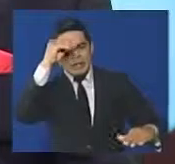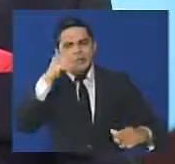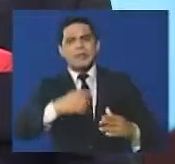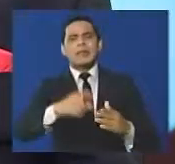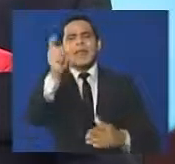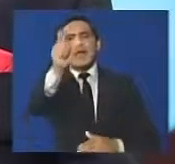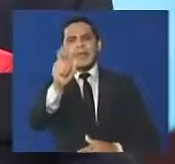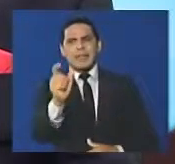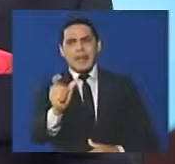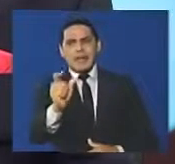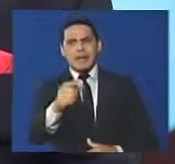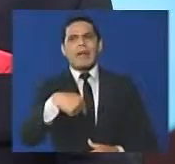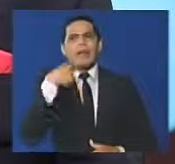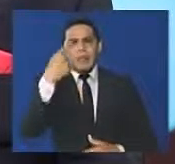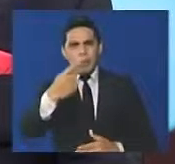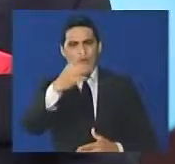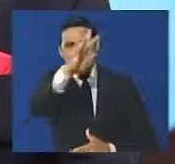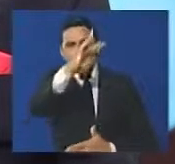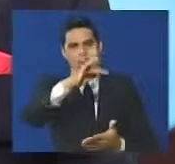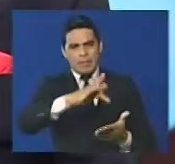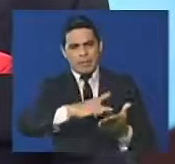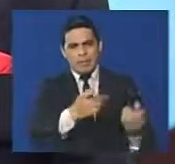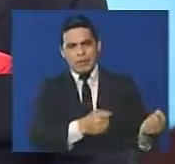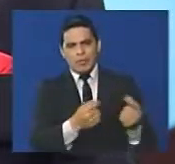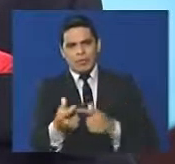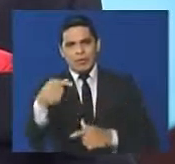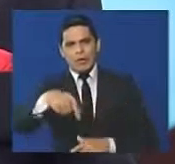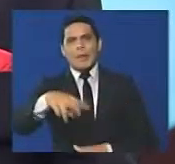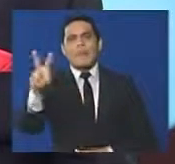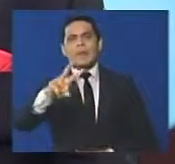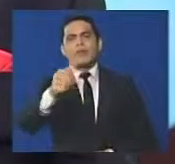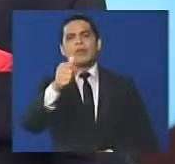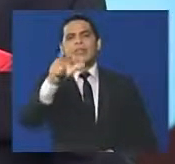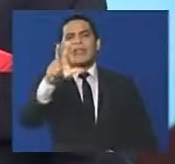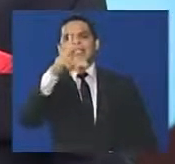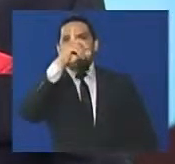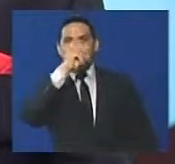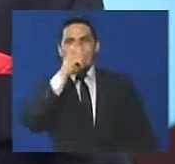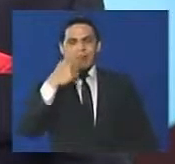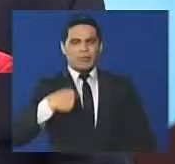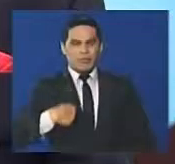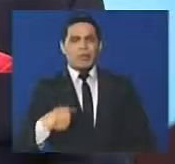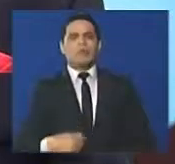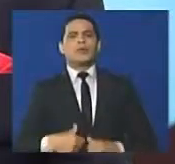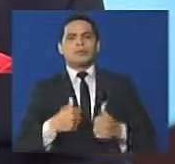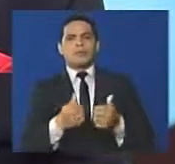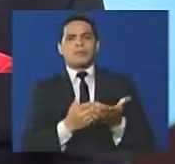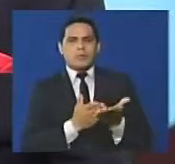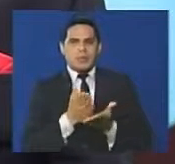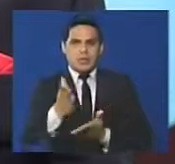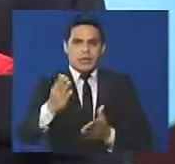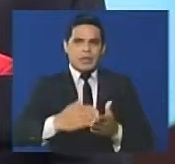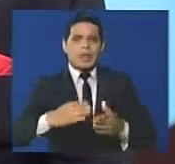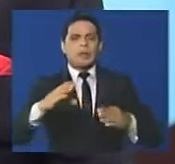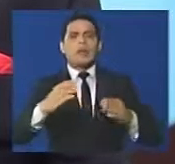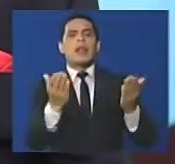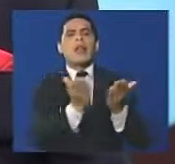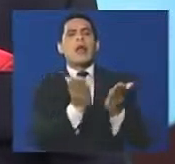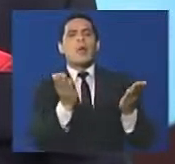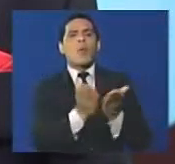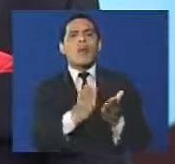Italia, después llegué aquí en Venezuela a los 13, 14 años, me perfeccioné con la Escuela Superior de